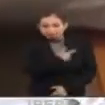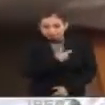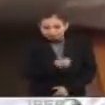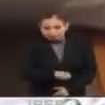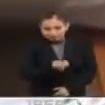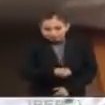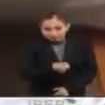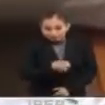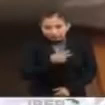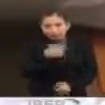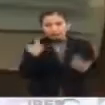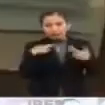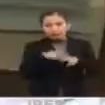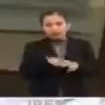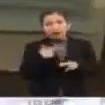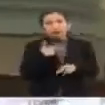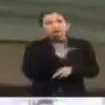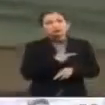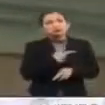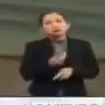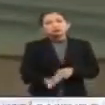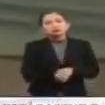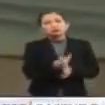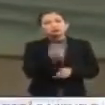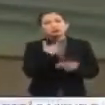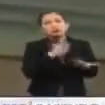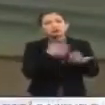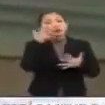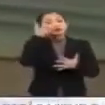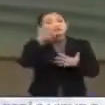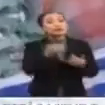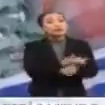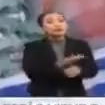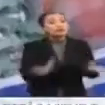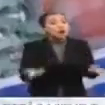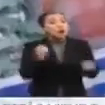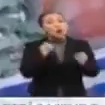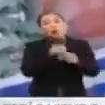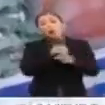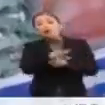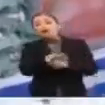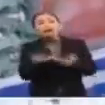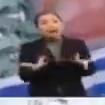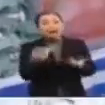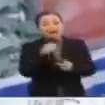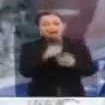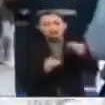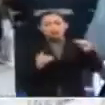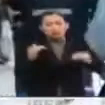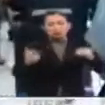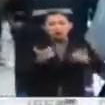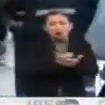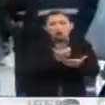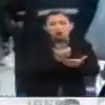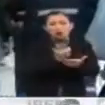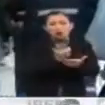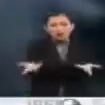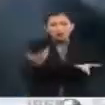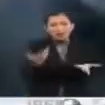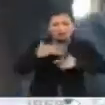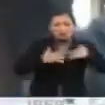gusto saludarlo, profesor. Me gustaría preguntarle qué consecuencias o qué tanto afecta en estos desbalances